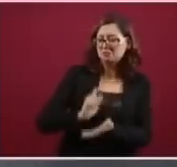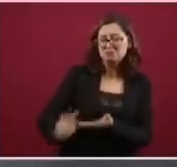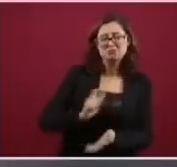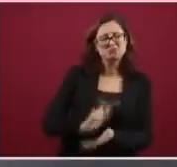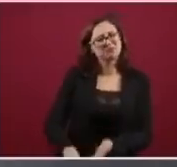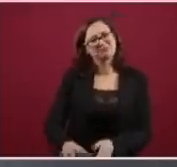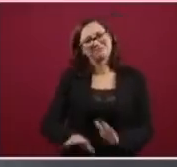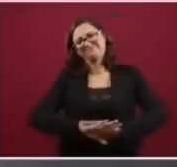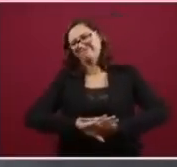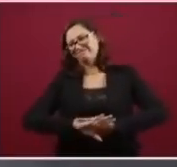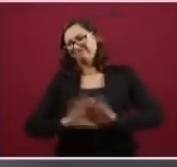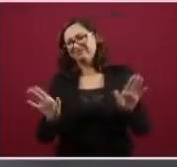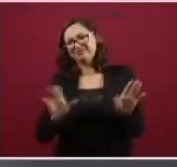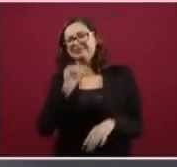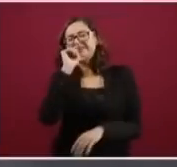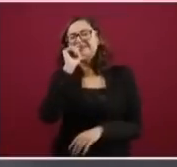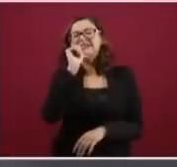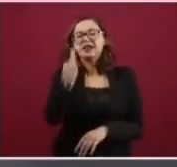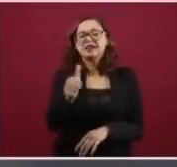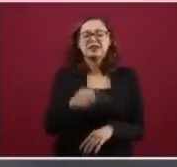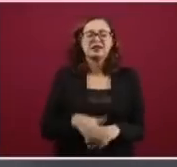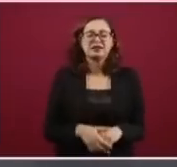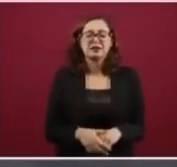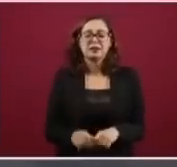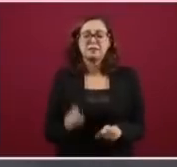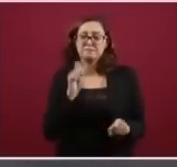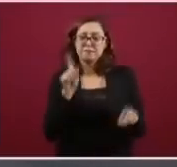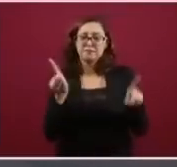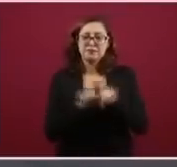ya no tiene el presidente